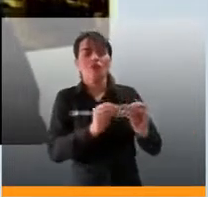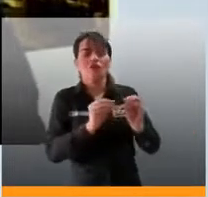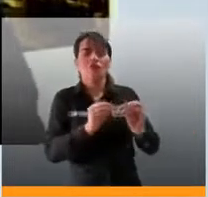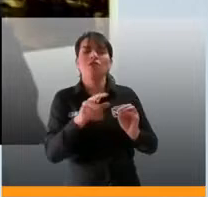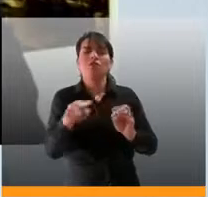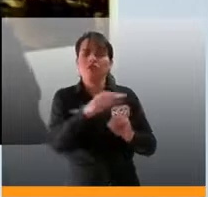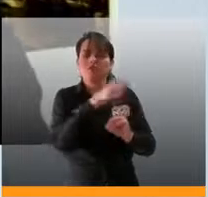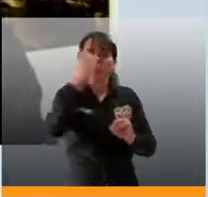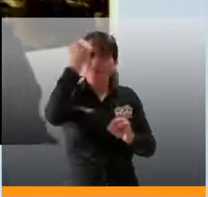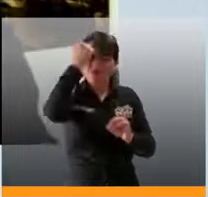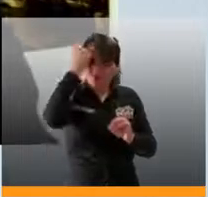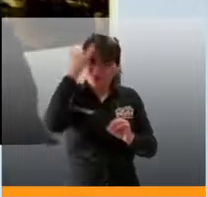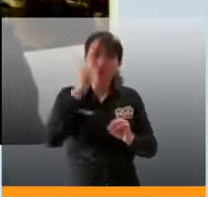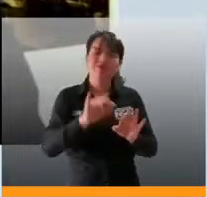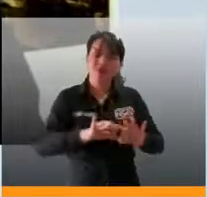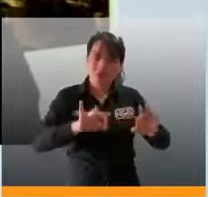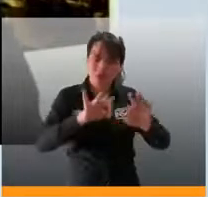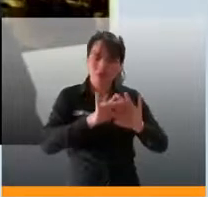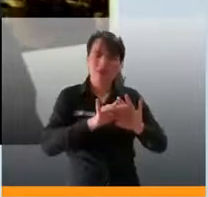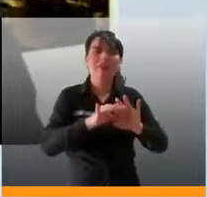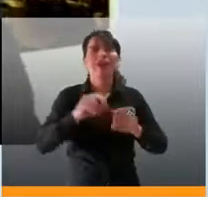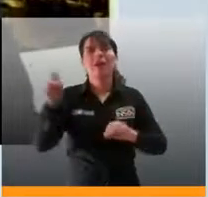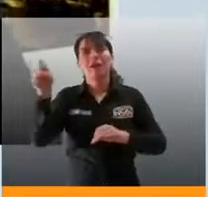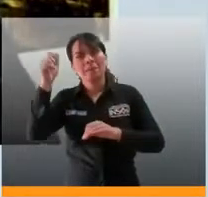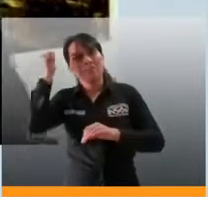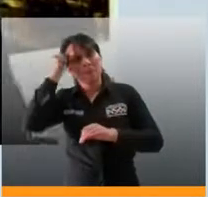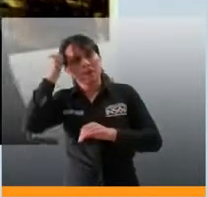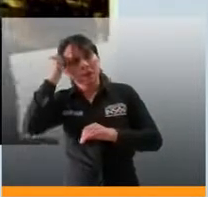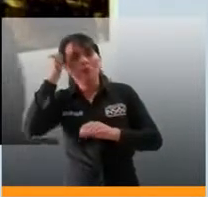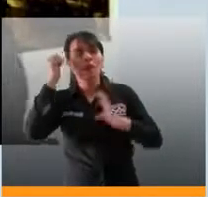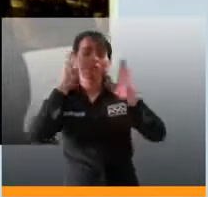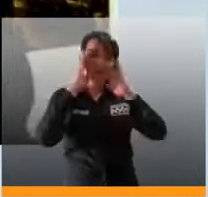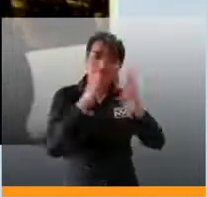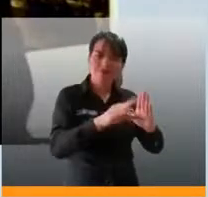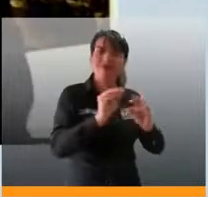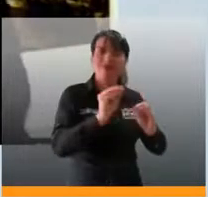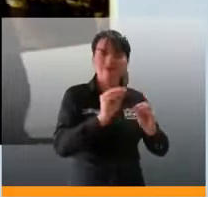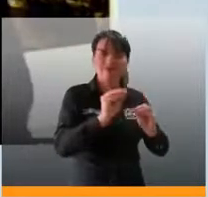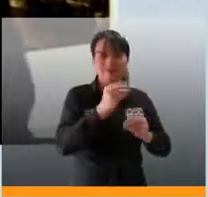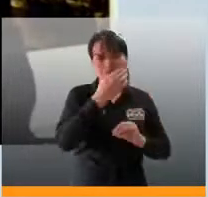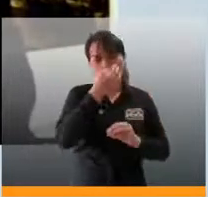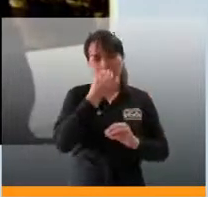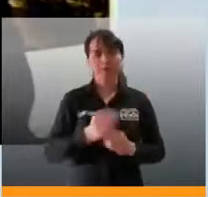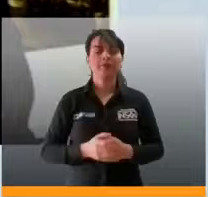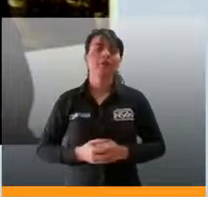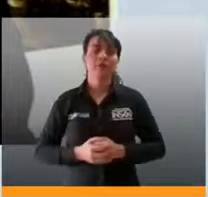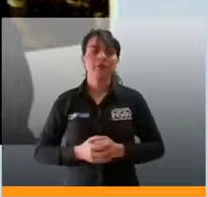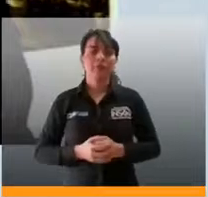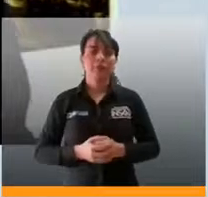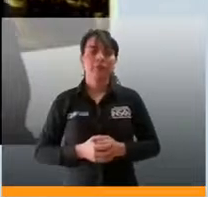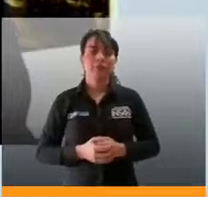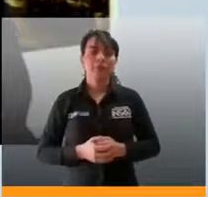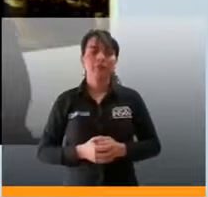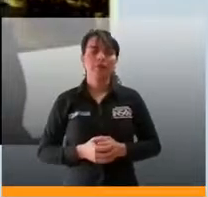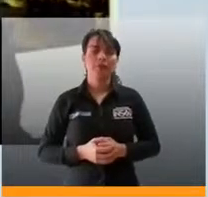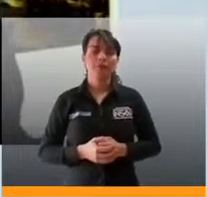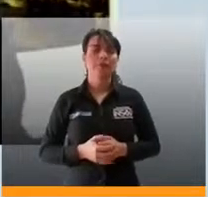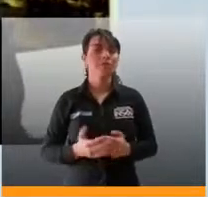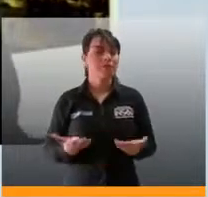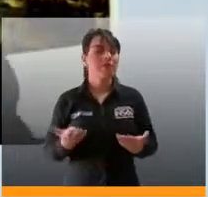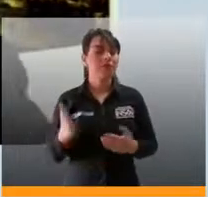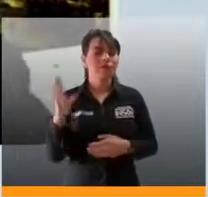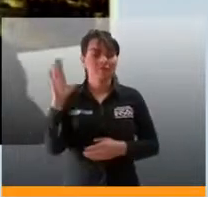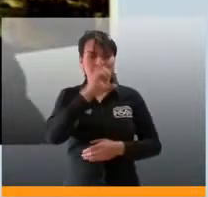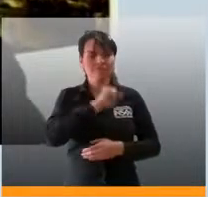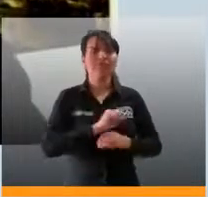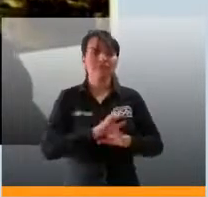había que robustecer también con los profesores la formación. Entonces, fíjese que pudimos migrar todas